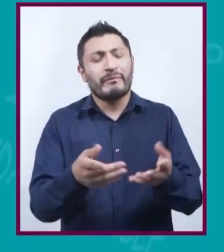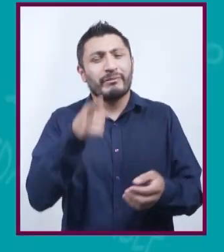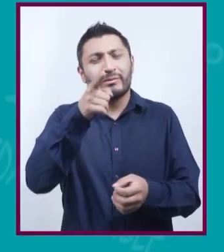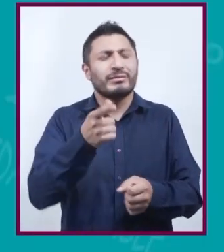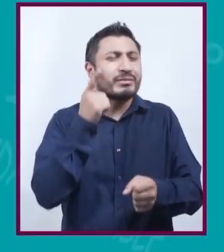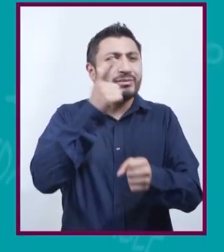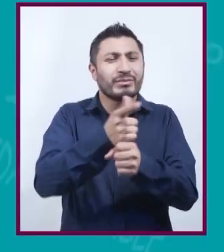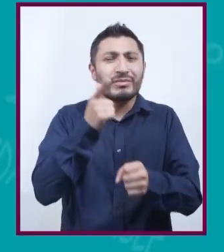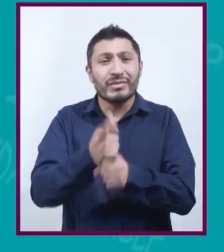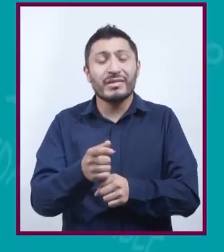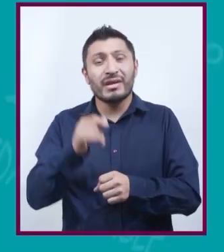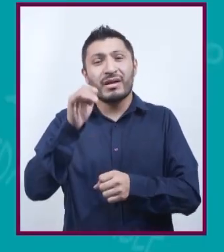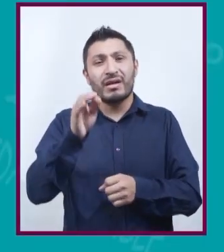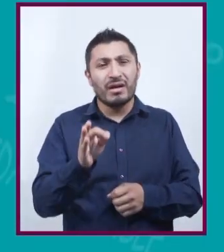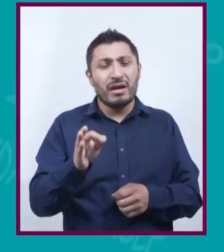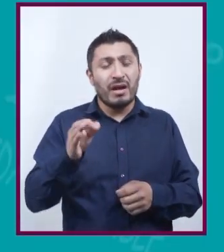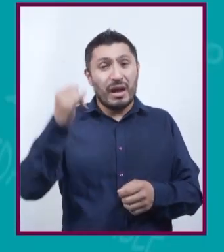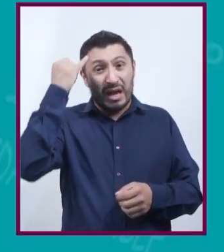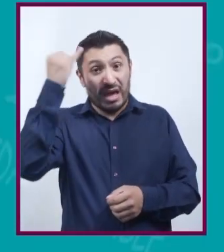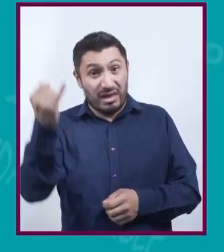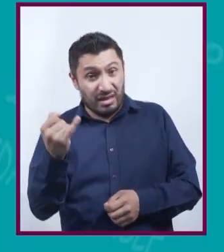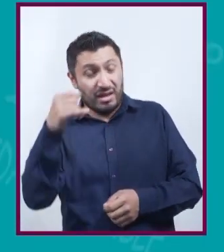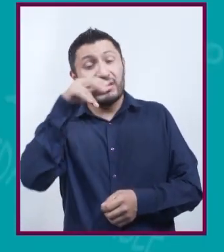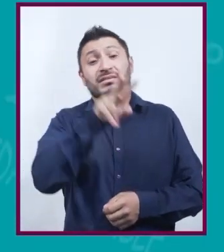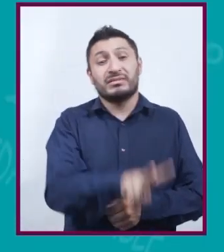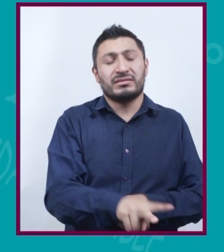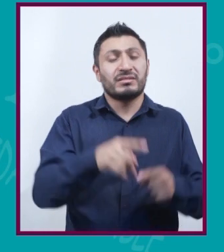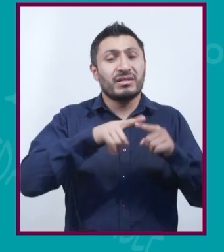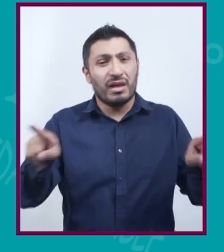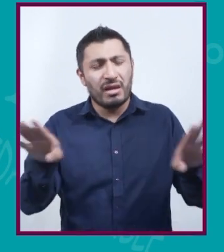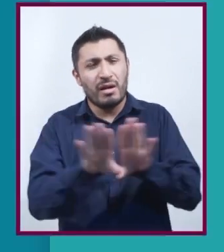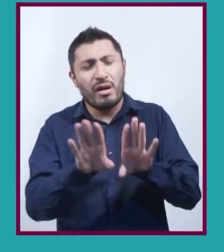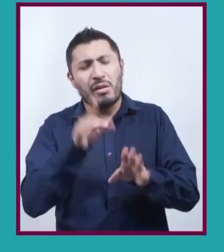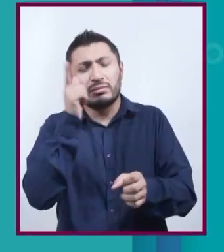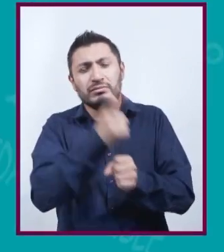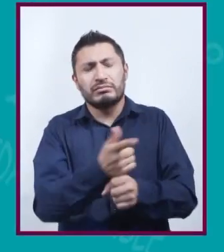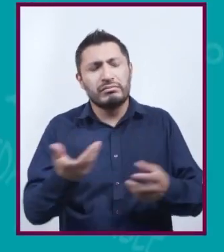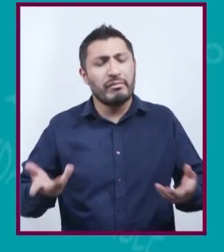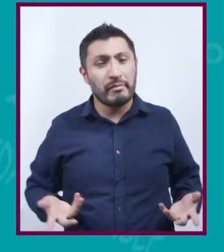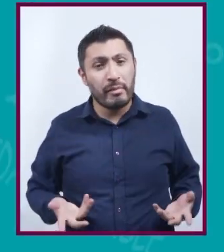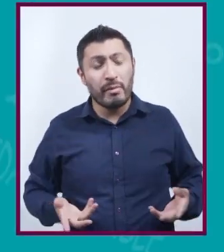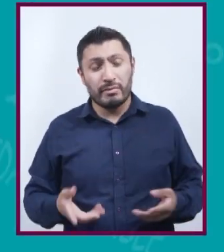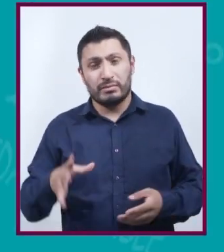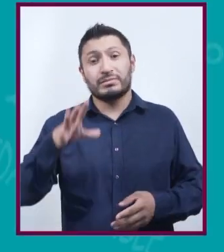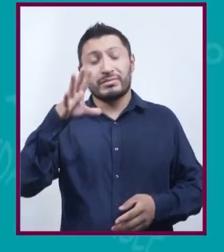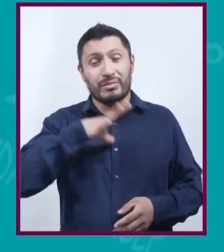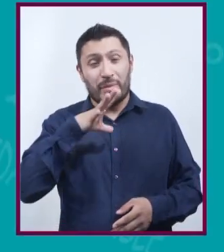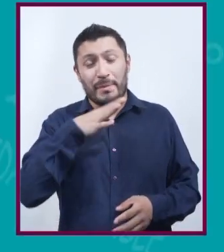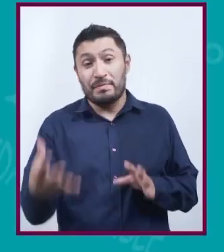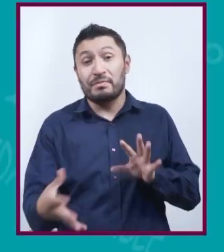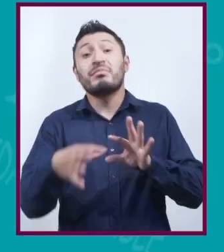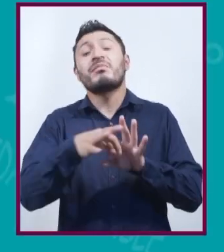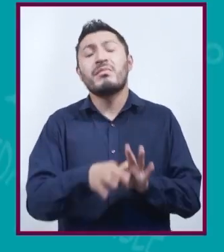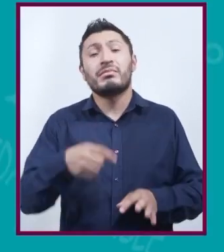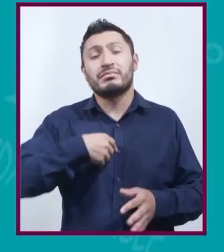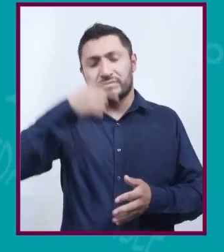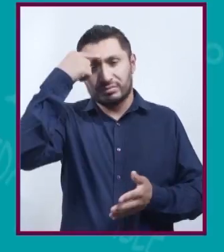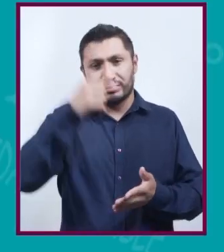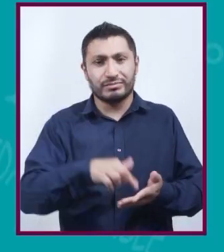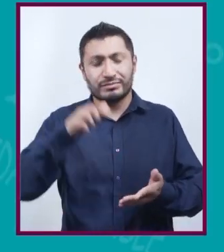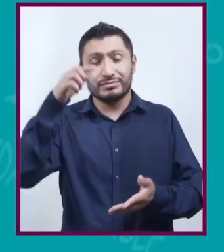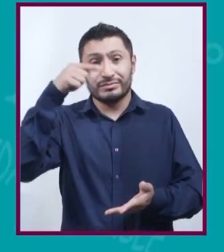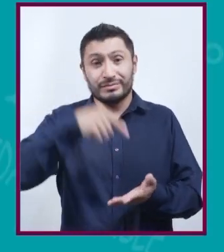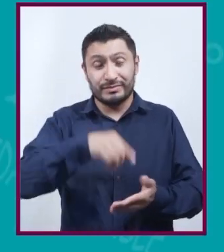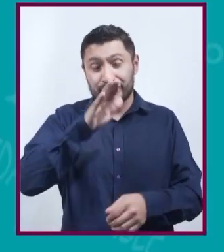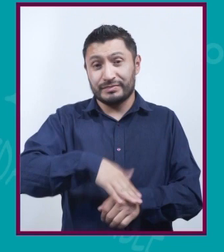¿Cómo le haces para distinguir entre ficción y realidad? hay un punto en donde las dos se unen y creo que